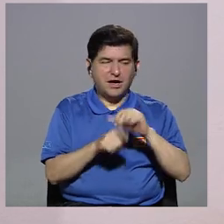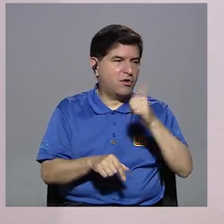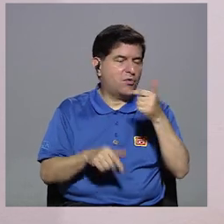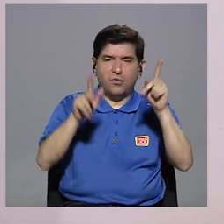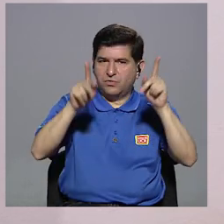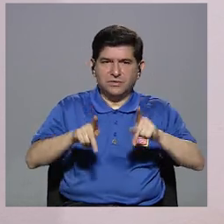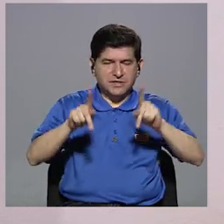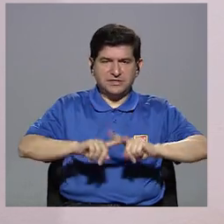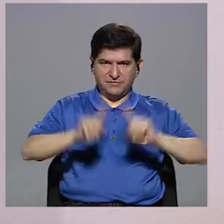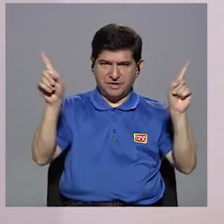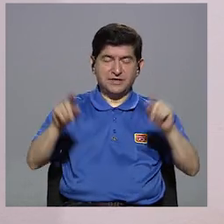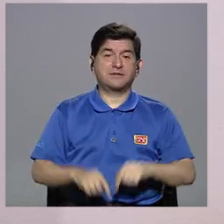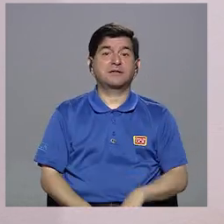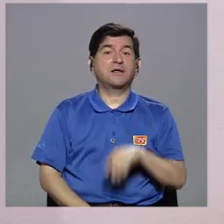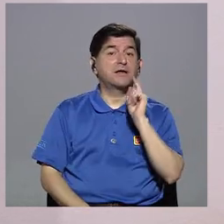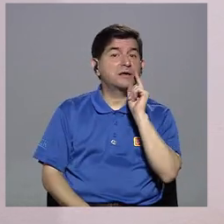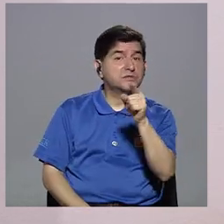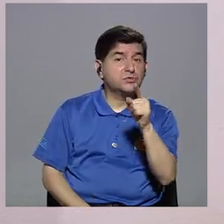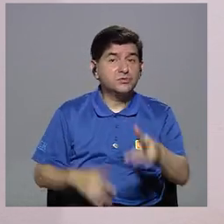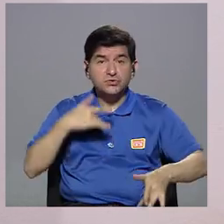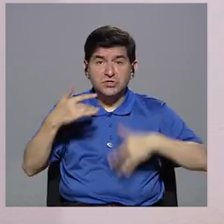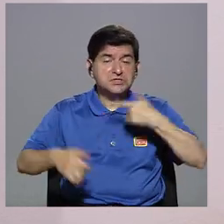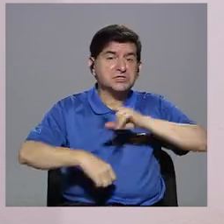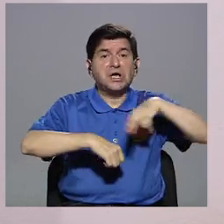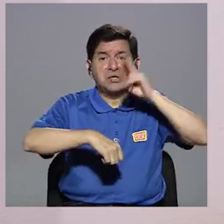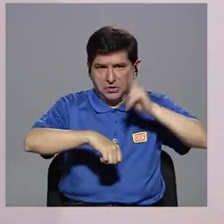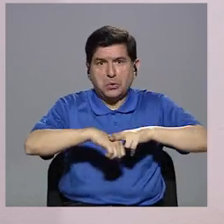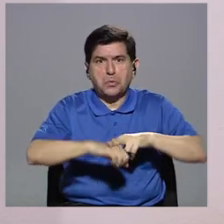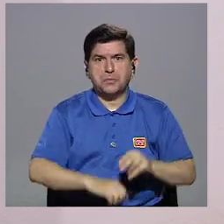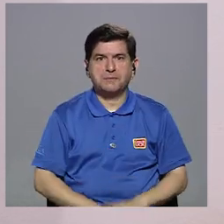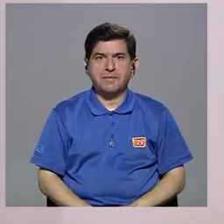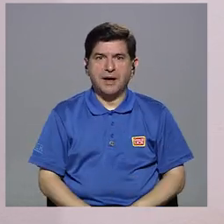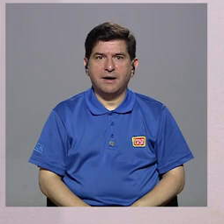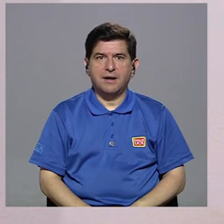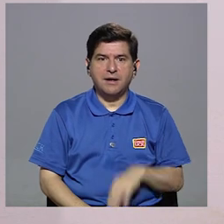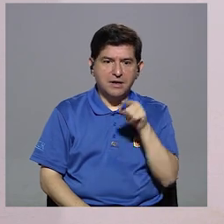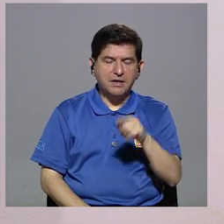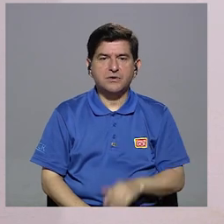que el resto de la gente lo que pasa es que si usted siente normal